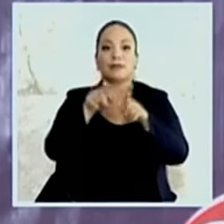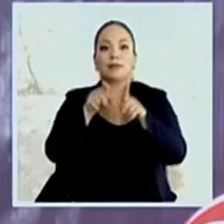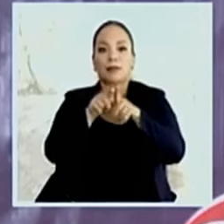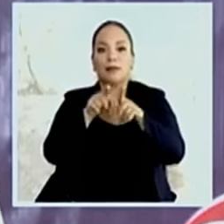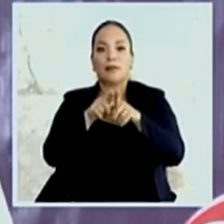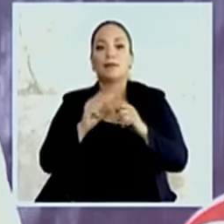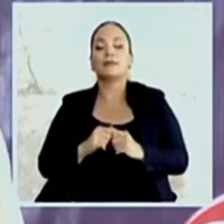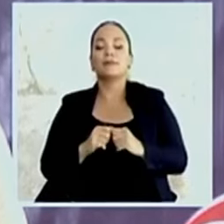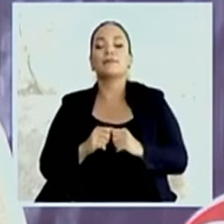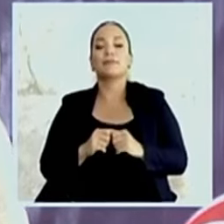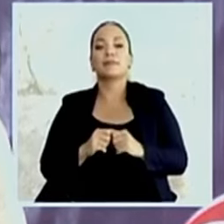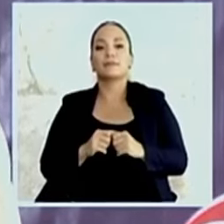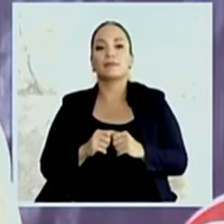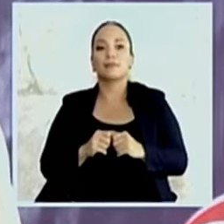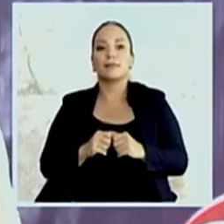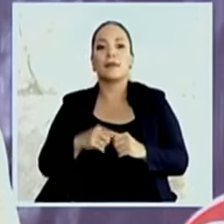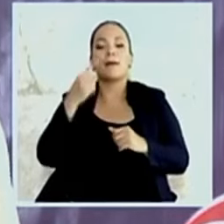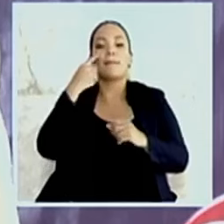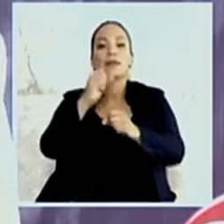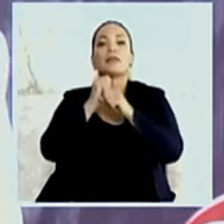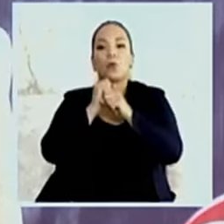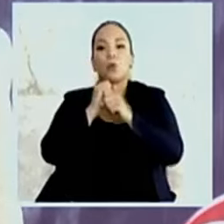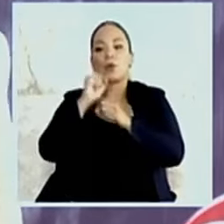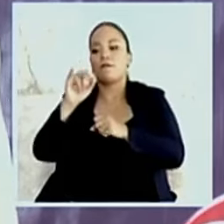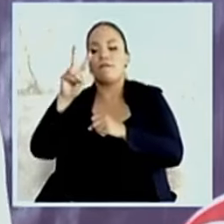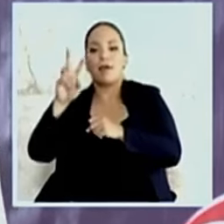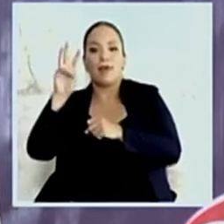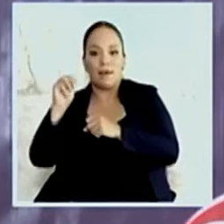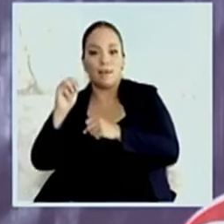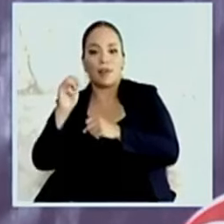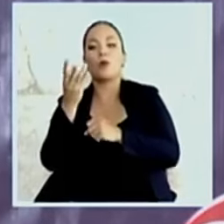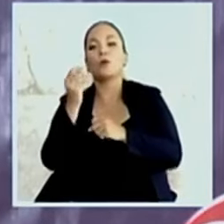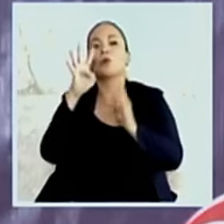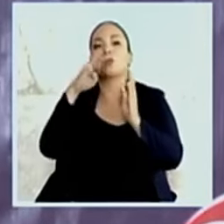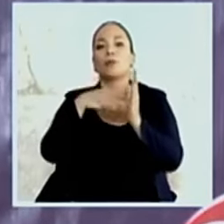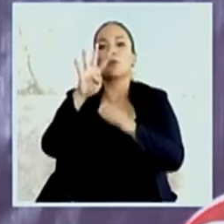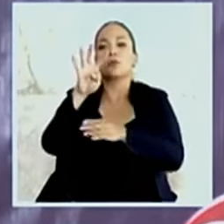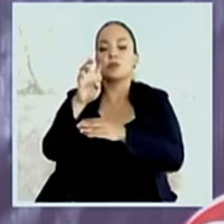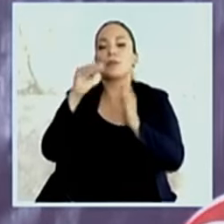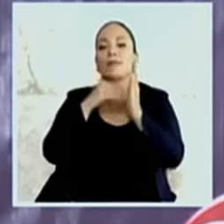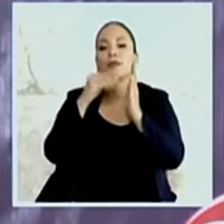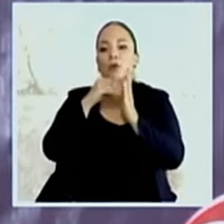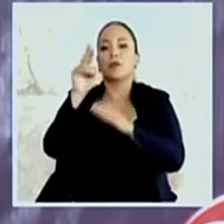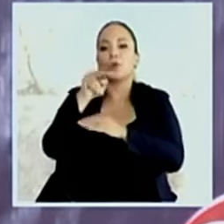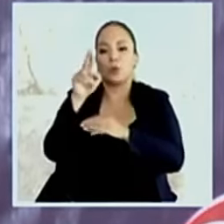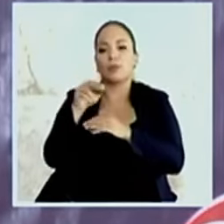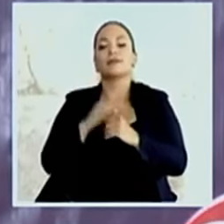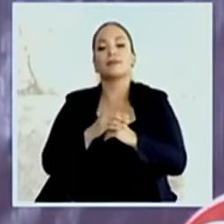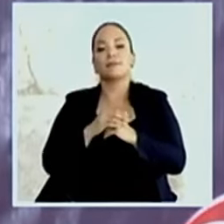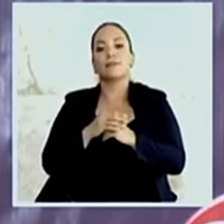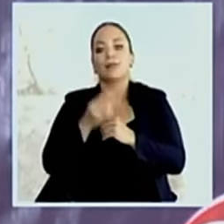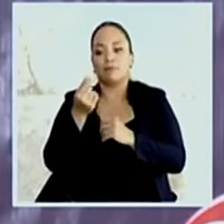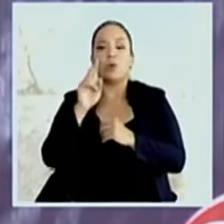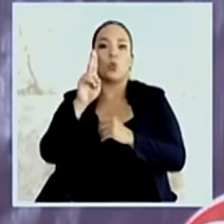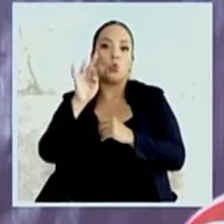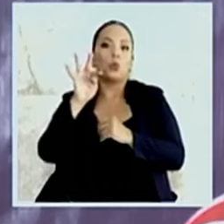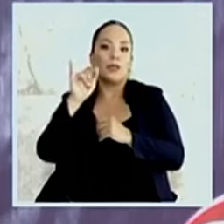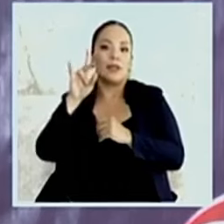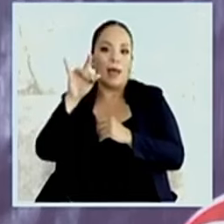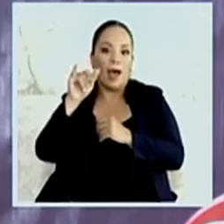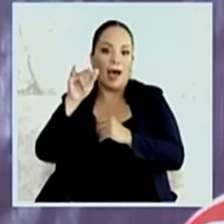un dato no menor, don Rodrigo, este año de las utilidades del INS se le han trasladado a la Caja de Seguro Social también para